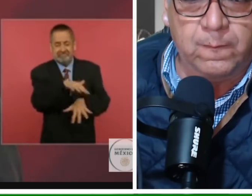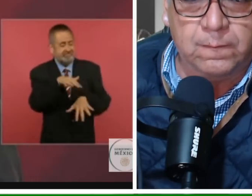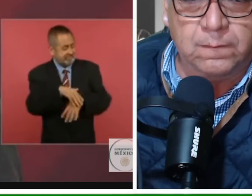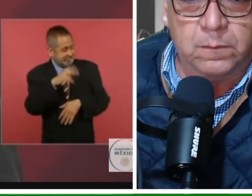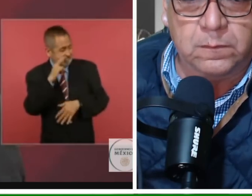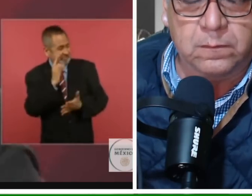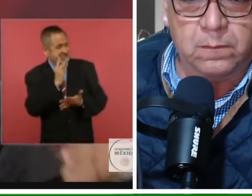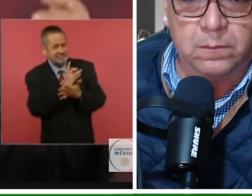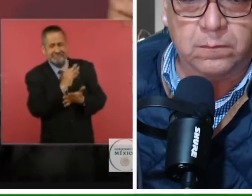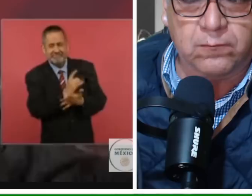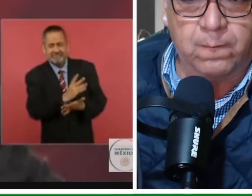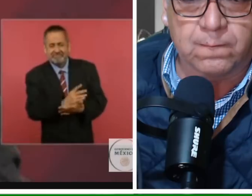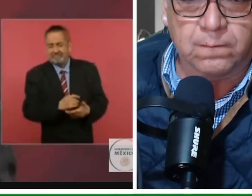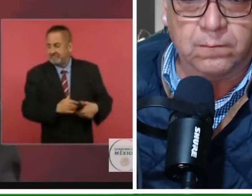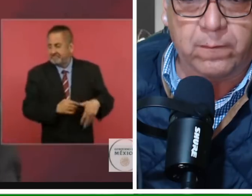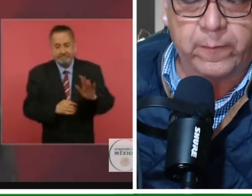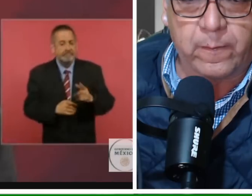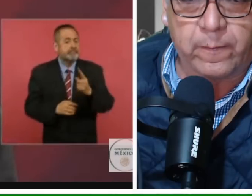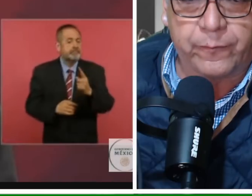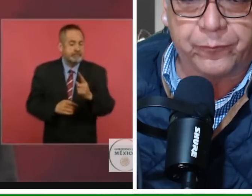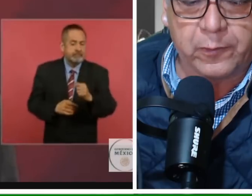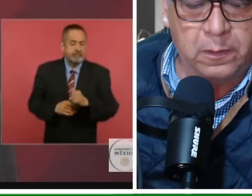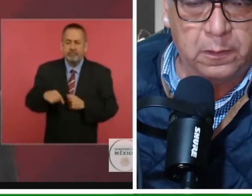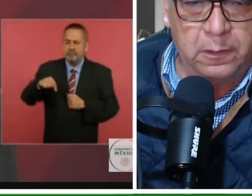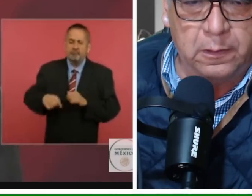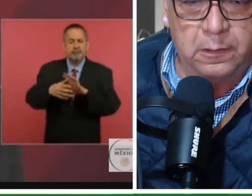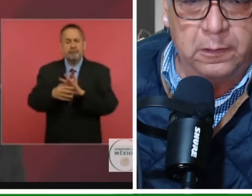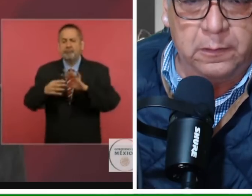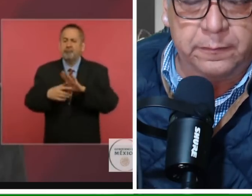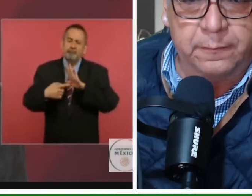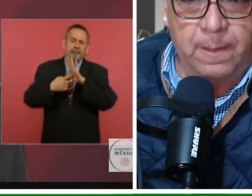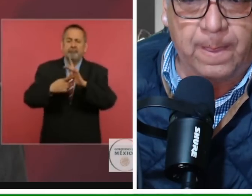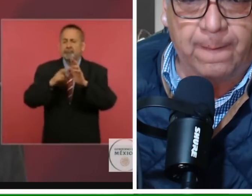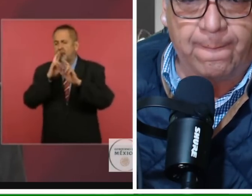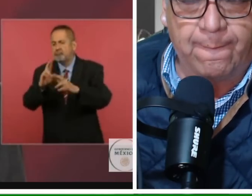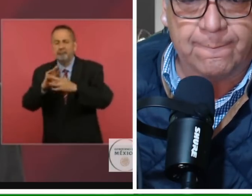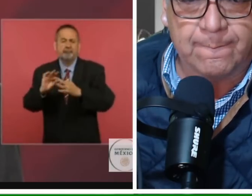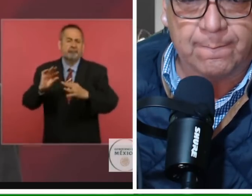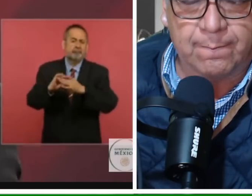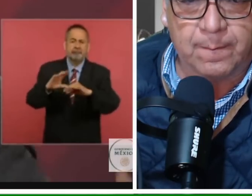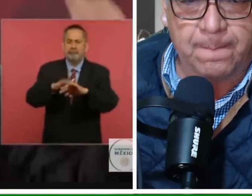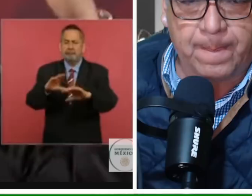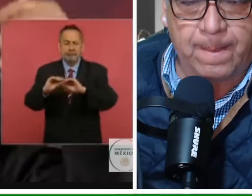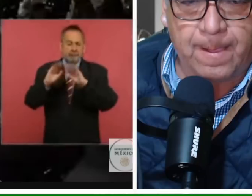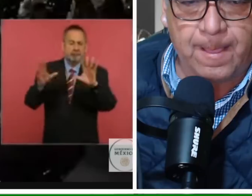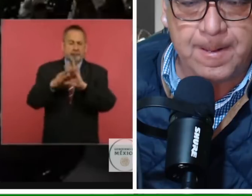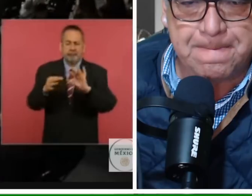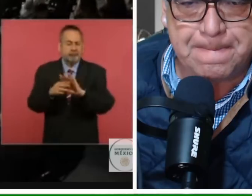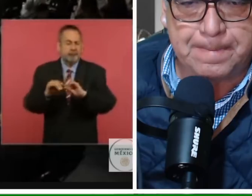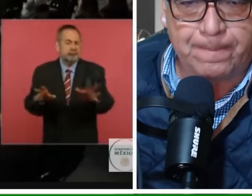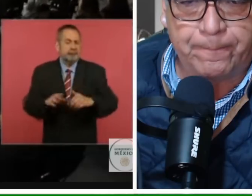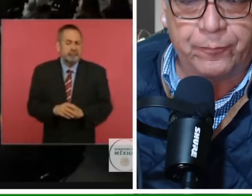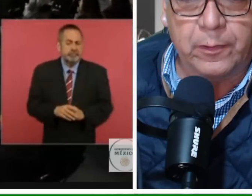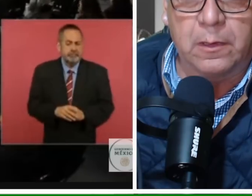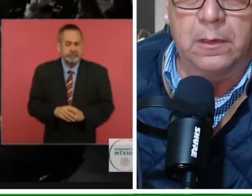aquí tenemos forma de replicar. Y todos podemos